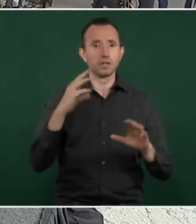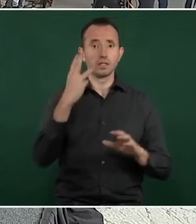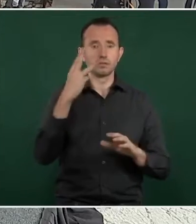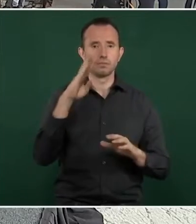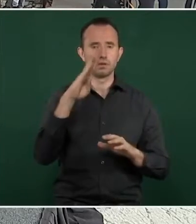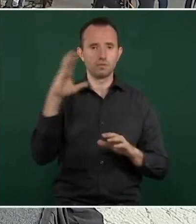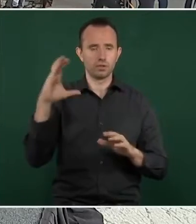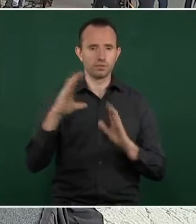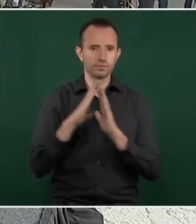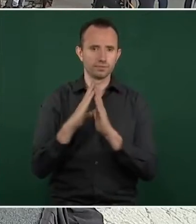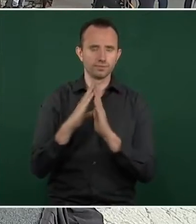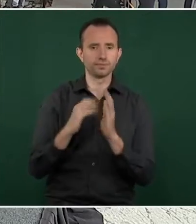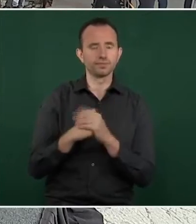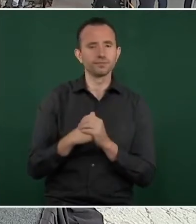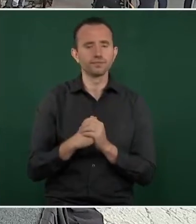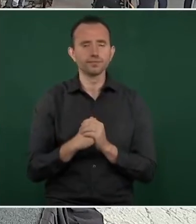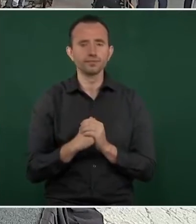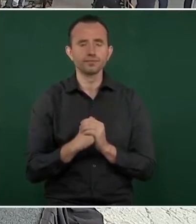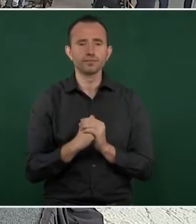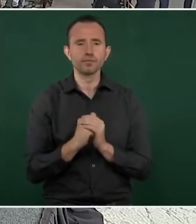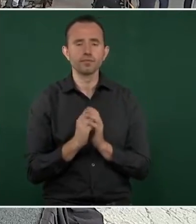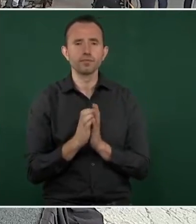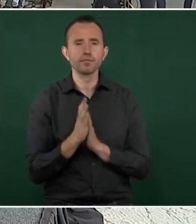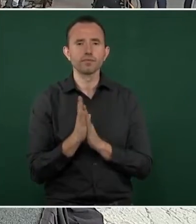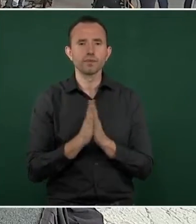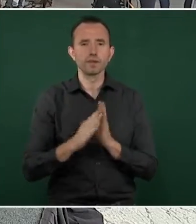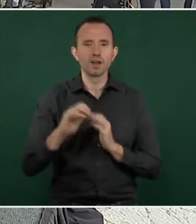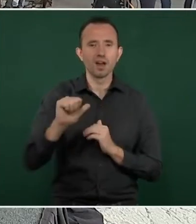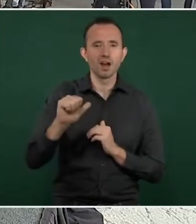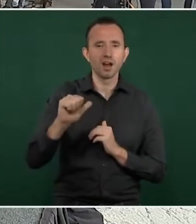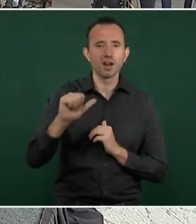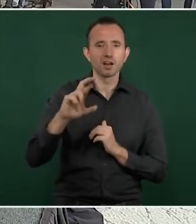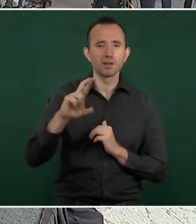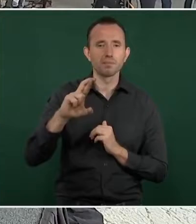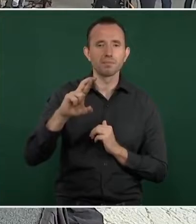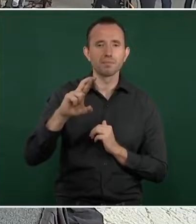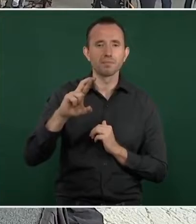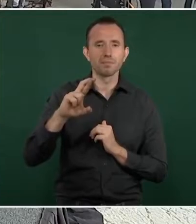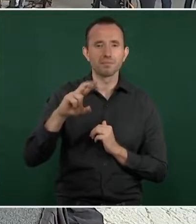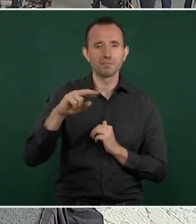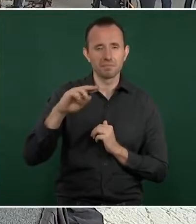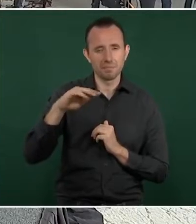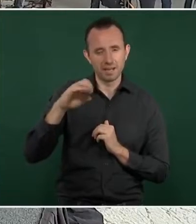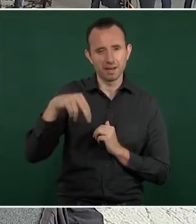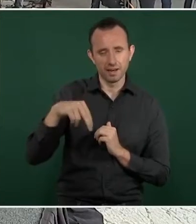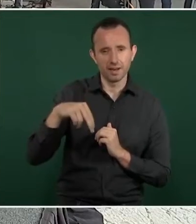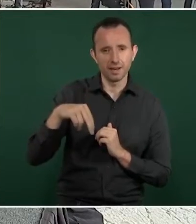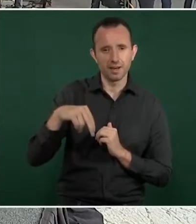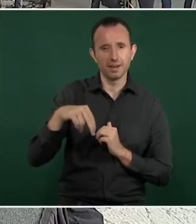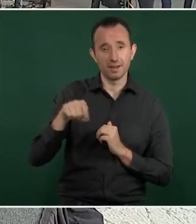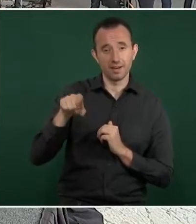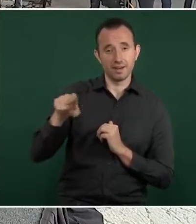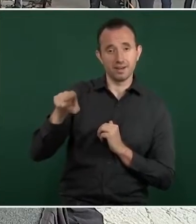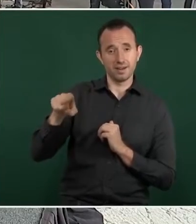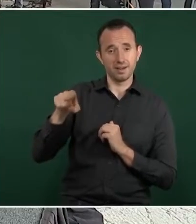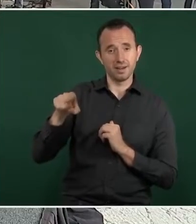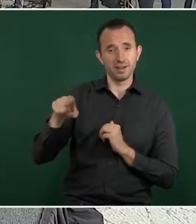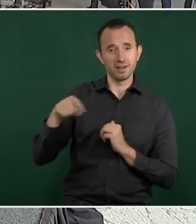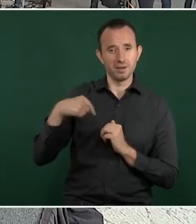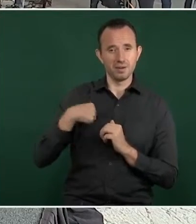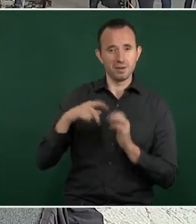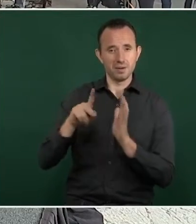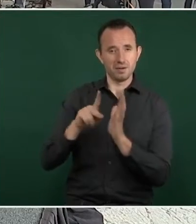Carmen Gutiérrez, del periódico Frontera, La Crónica y El Imparcial. Presidente, volviendo al tema de